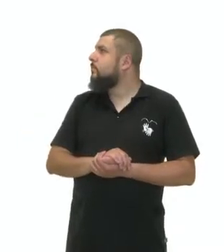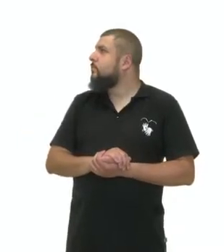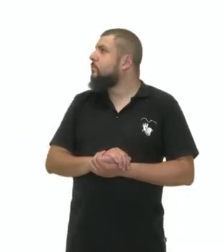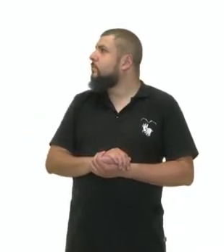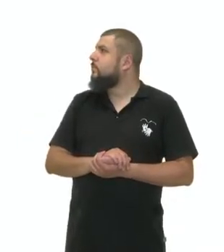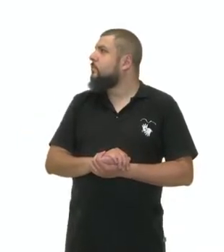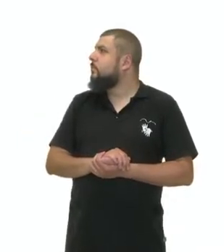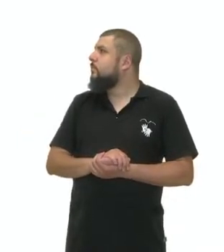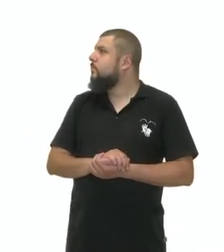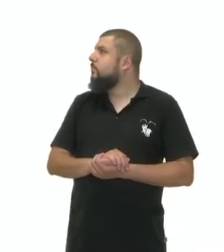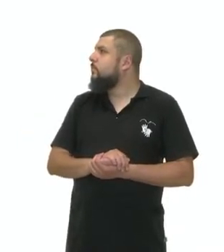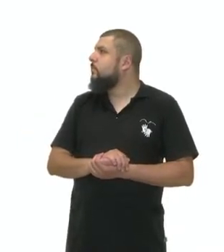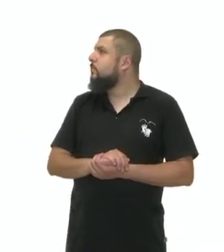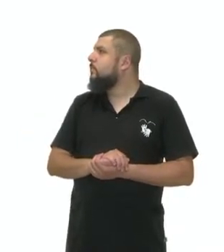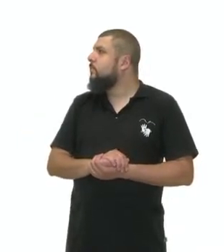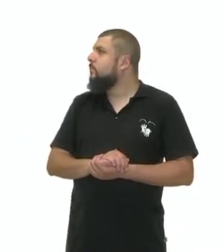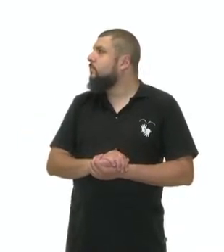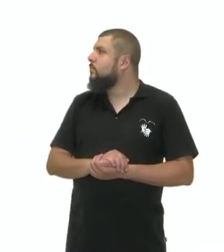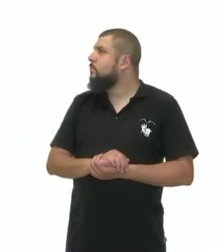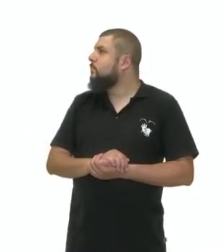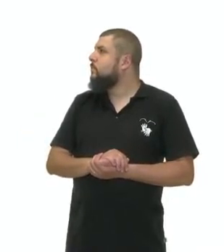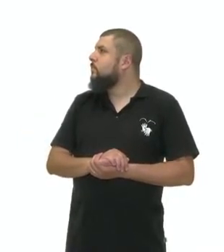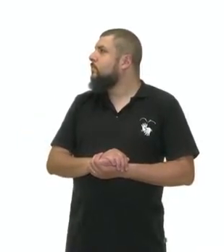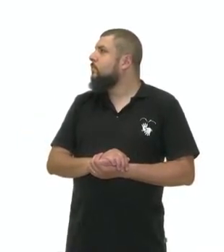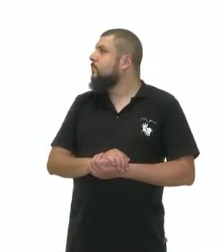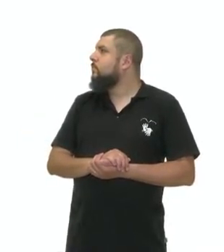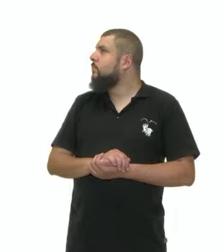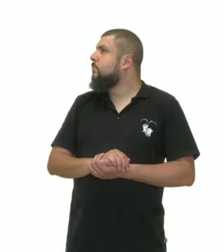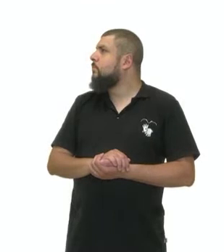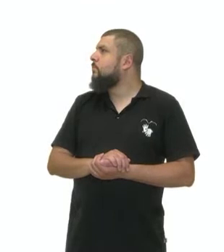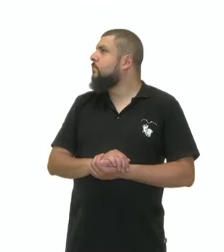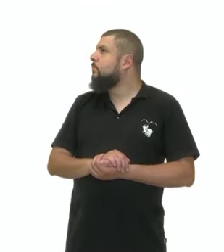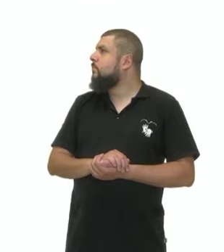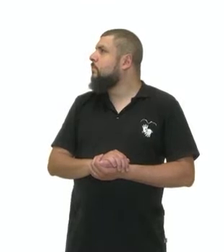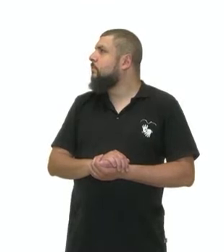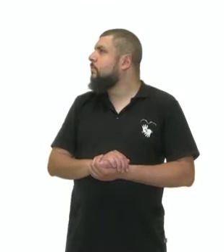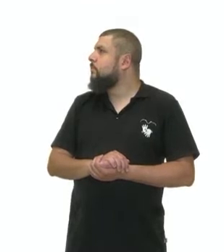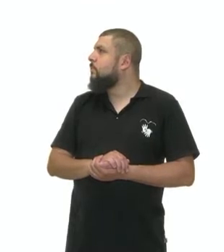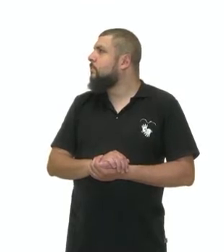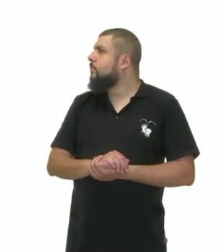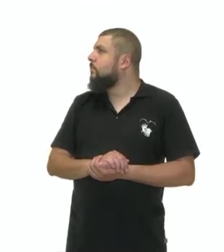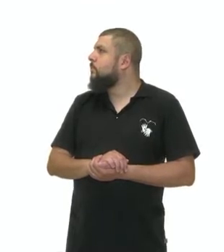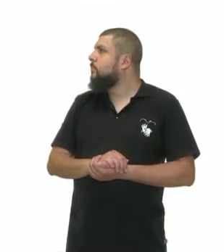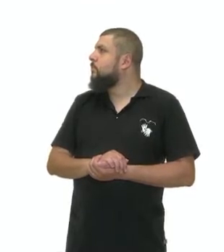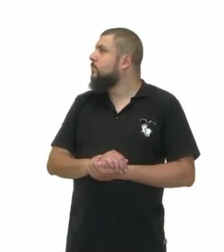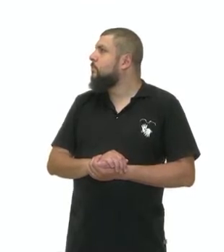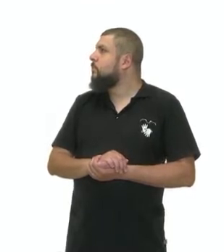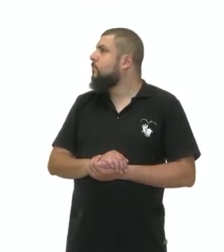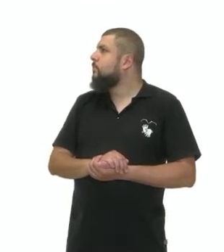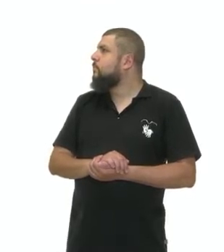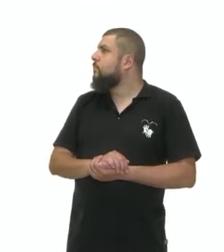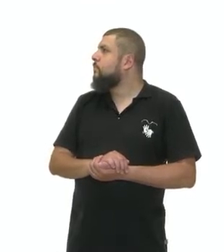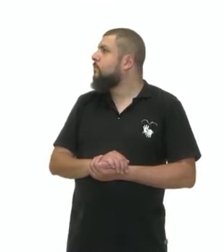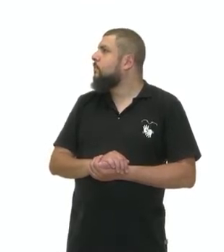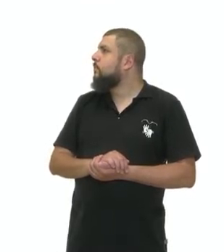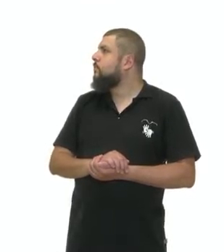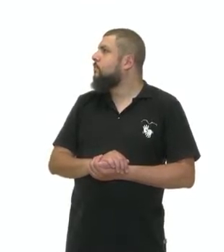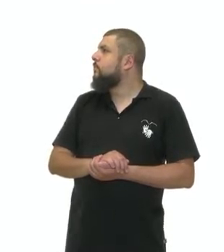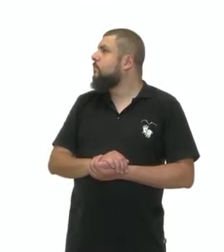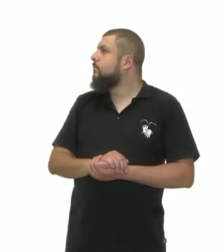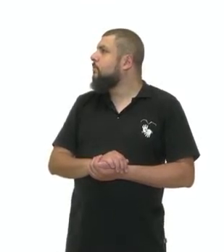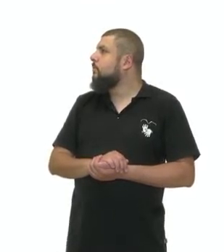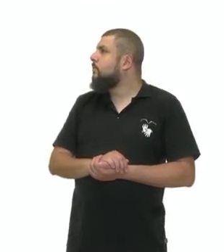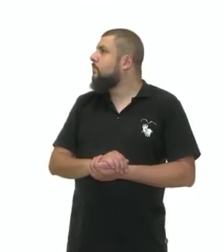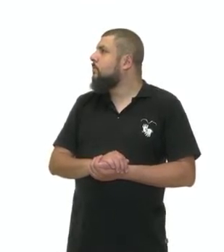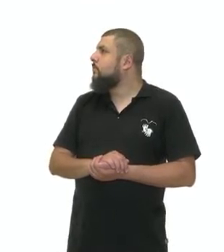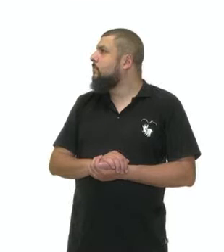La influencia de la moda empeña el crecimiento biopsicosocial de los jóvenes, ya que por lo regular